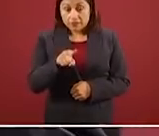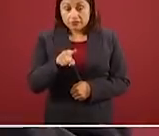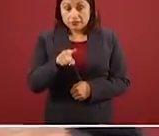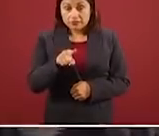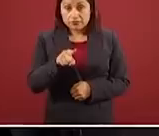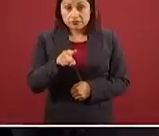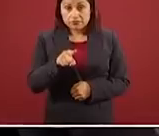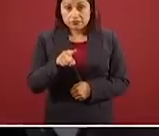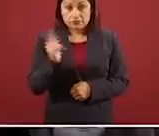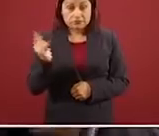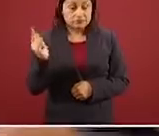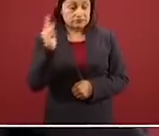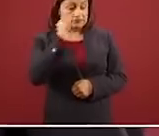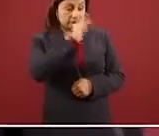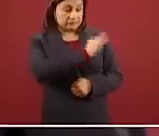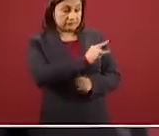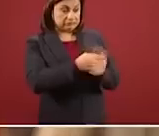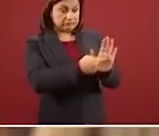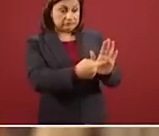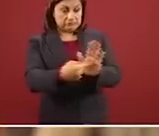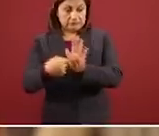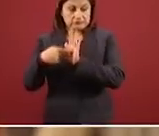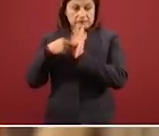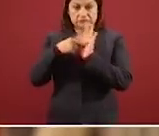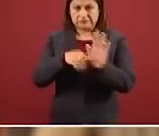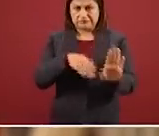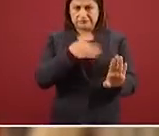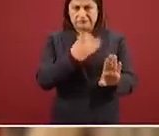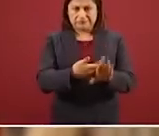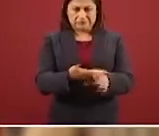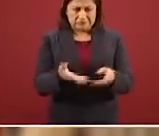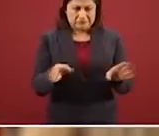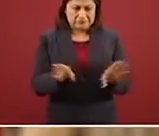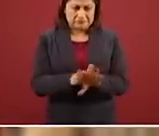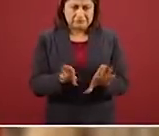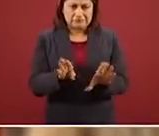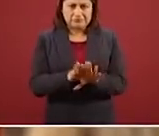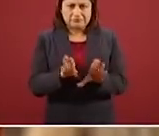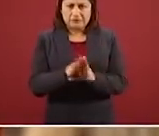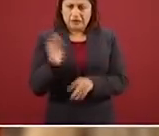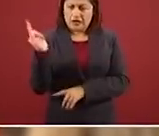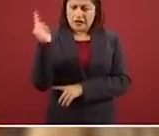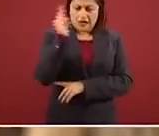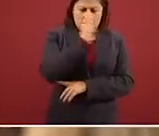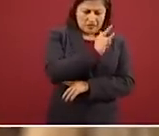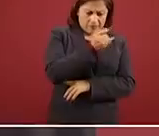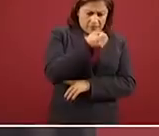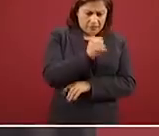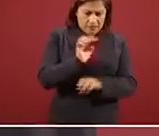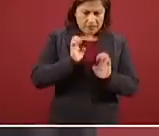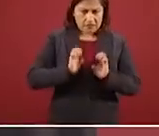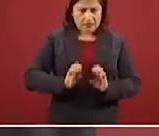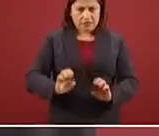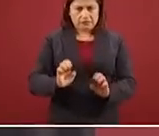¿Cómo se va a tener un avión así? ¿En qué cabeza cabe?